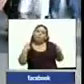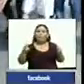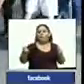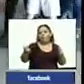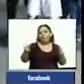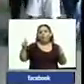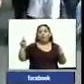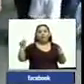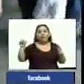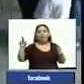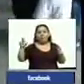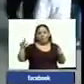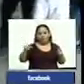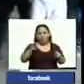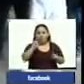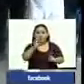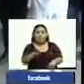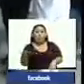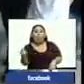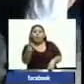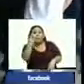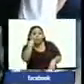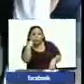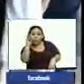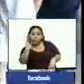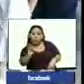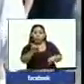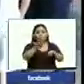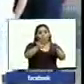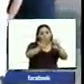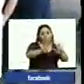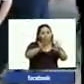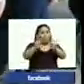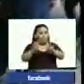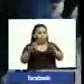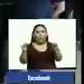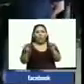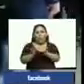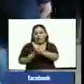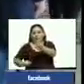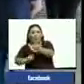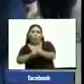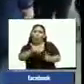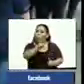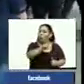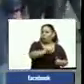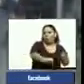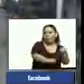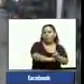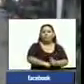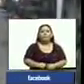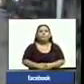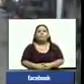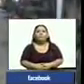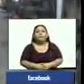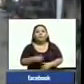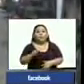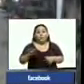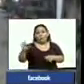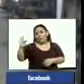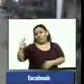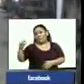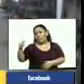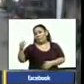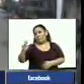previsto que se dé la comparecencia de 94 testigos, tanto de cargo como descargo. La Fiscalía